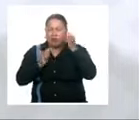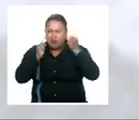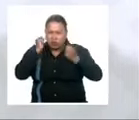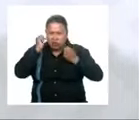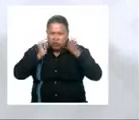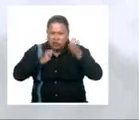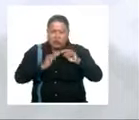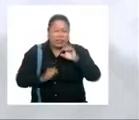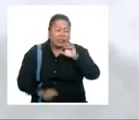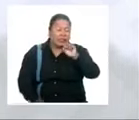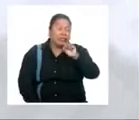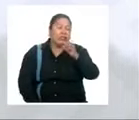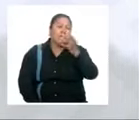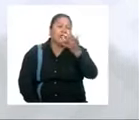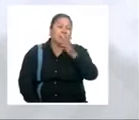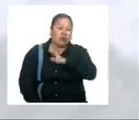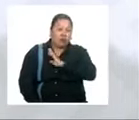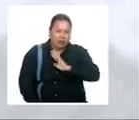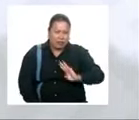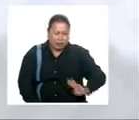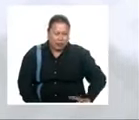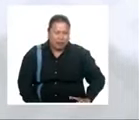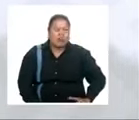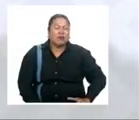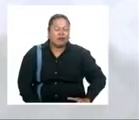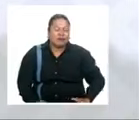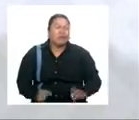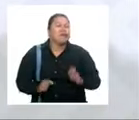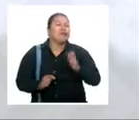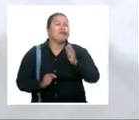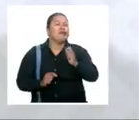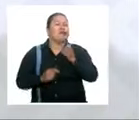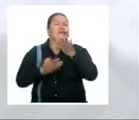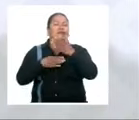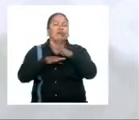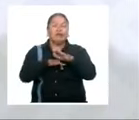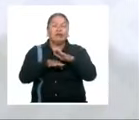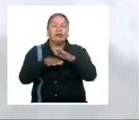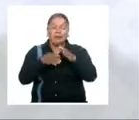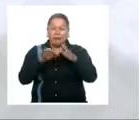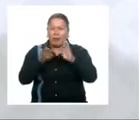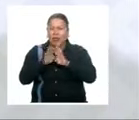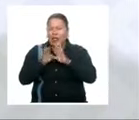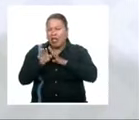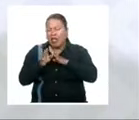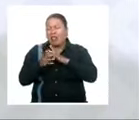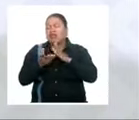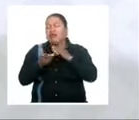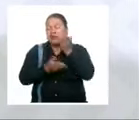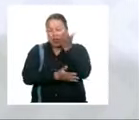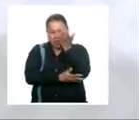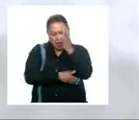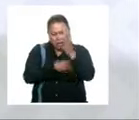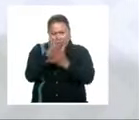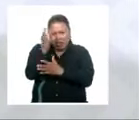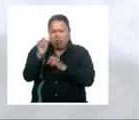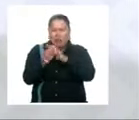sus 65 municipios de vocación y atractivos naturales,